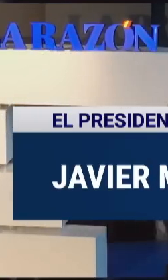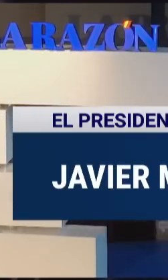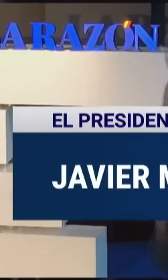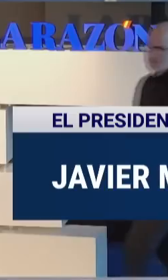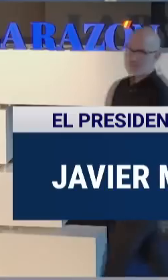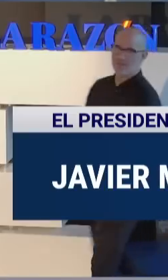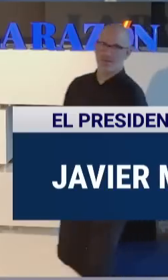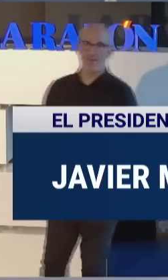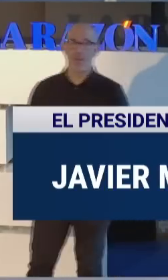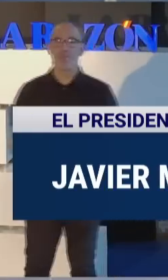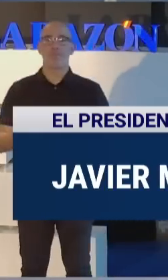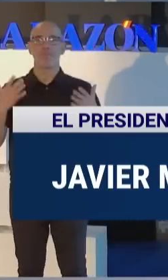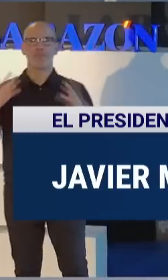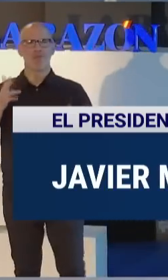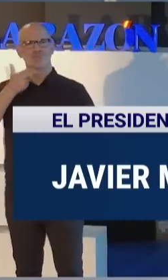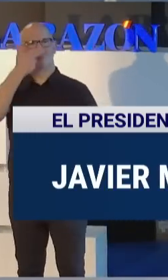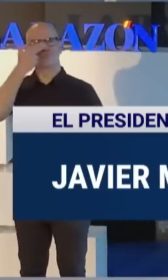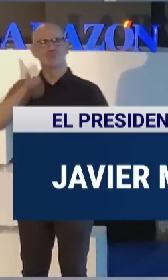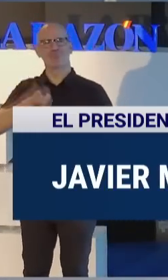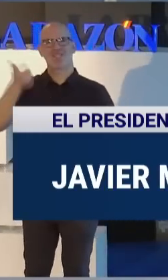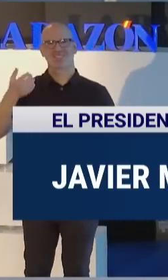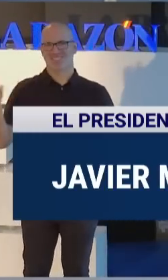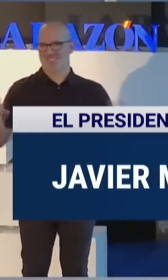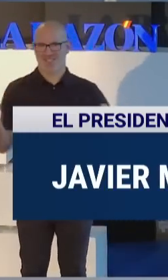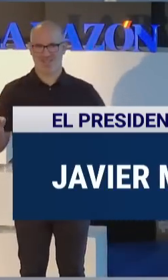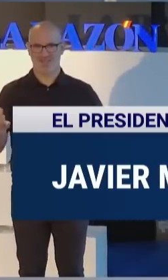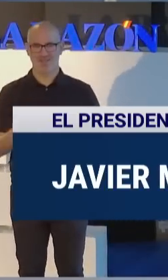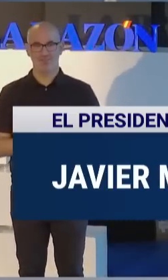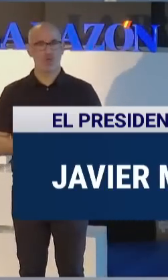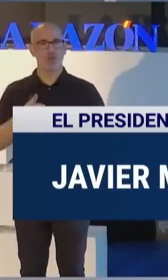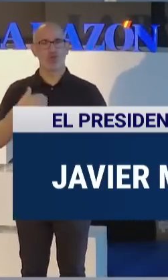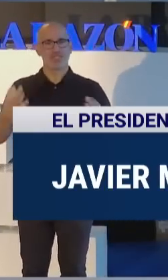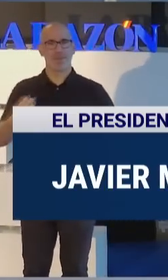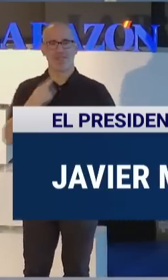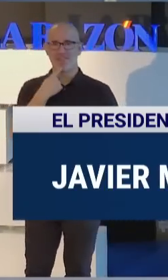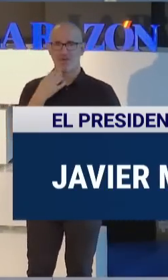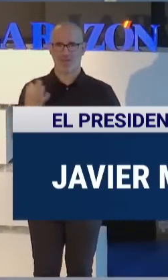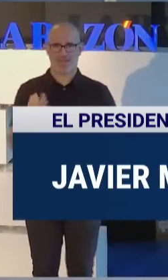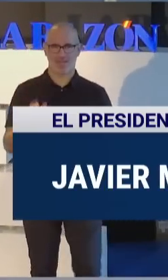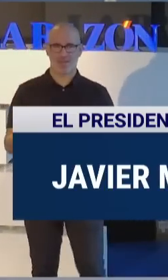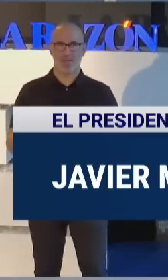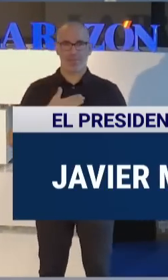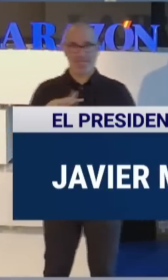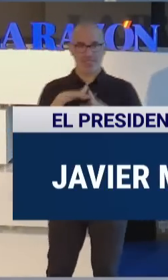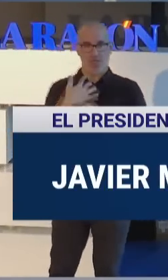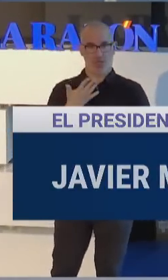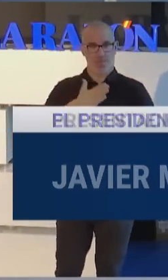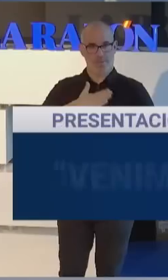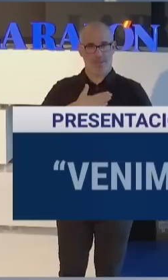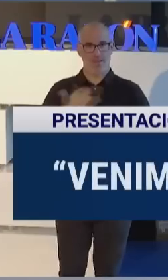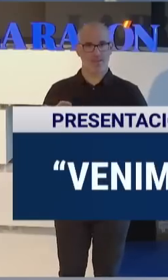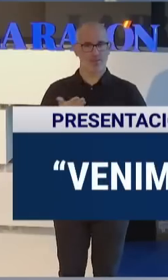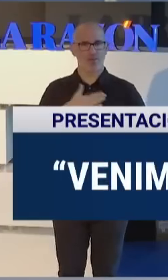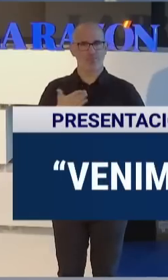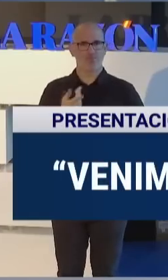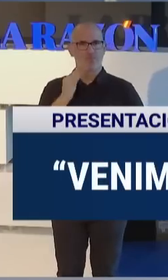Pero lo más interesante de esto, bueno, de hecho yo siempre dije que mi caso era un canto